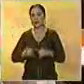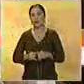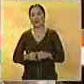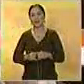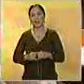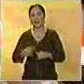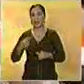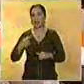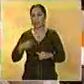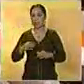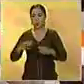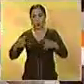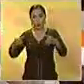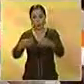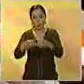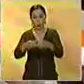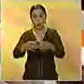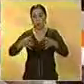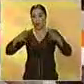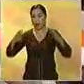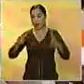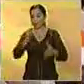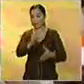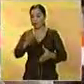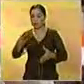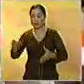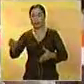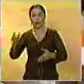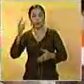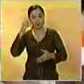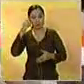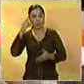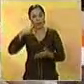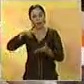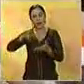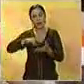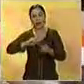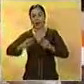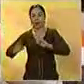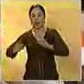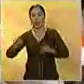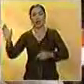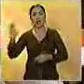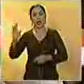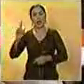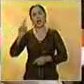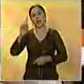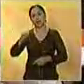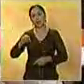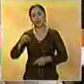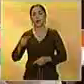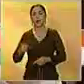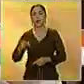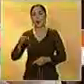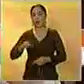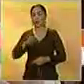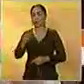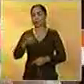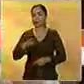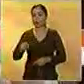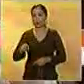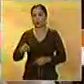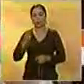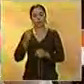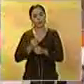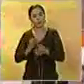y tenemos un equipo muy grande de coreógrafos, tanto de Caracas como de aquí del Zulia,